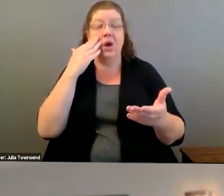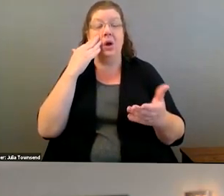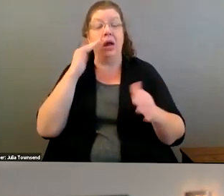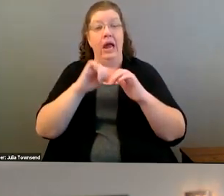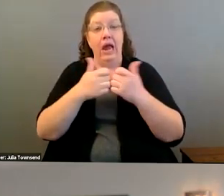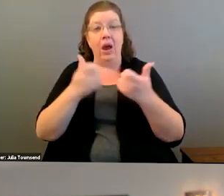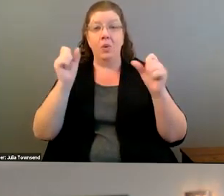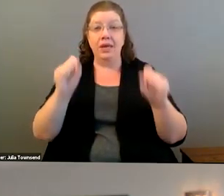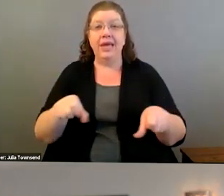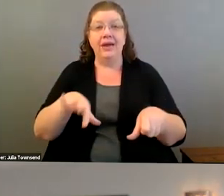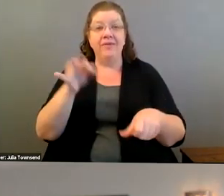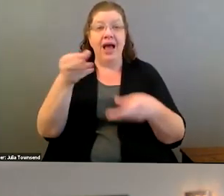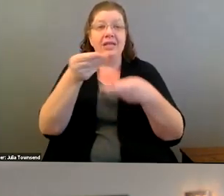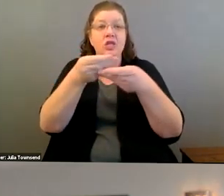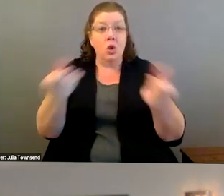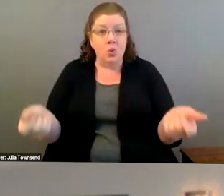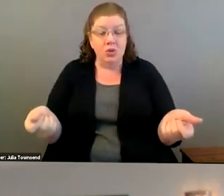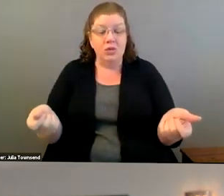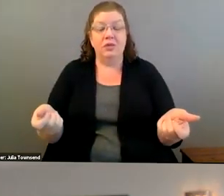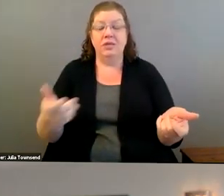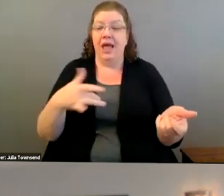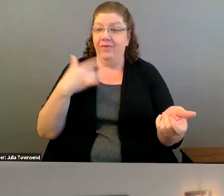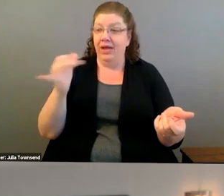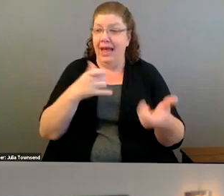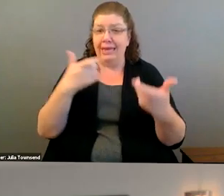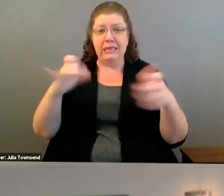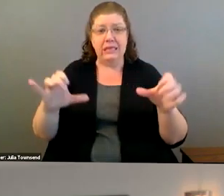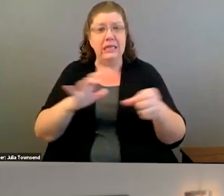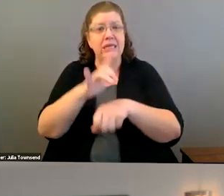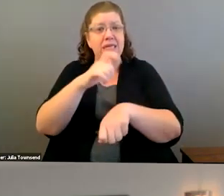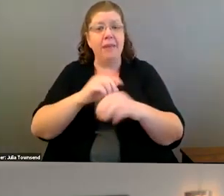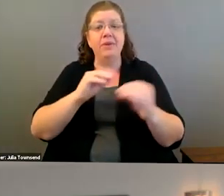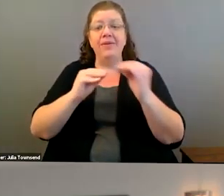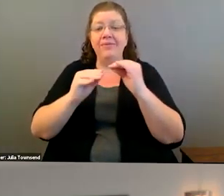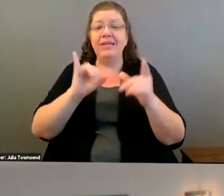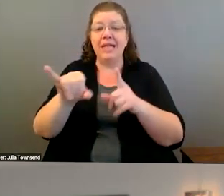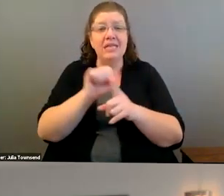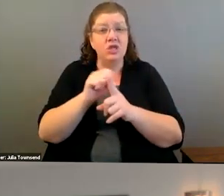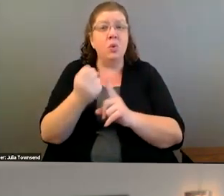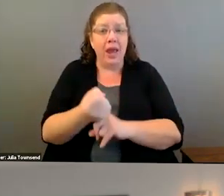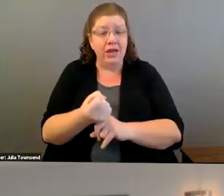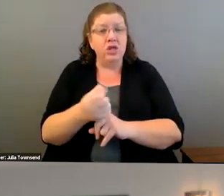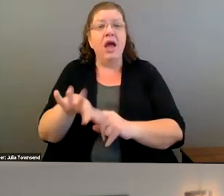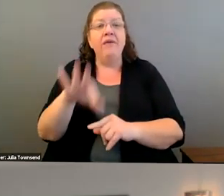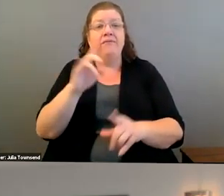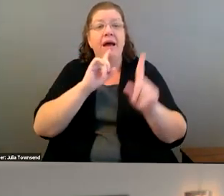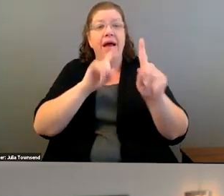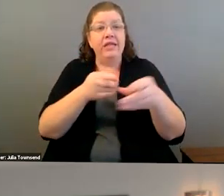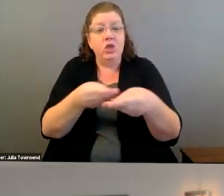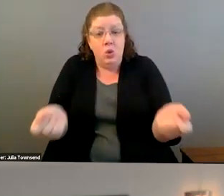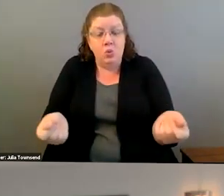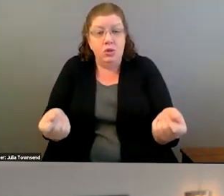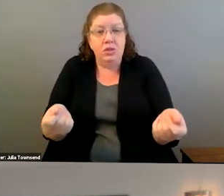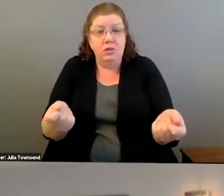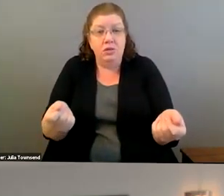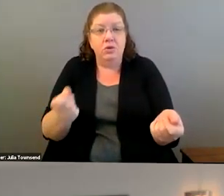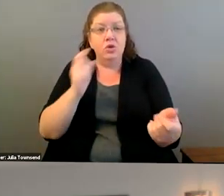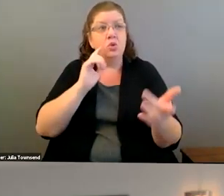de esto y cómo podemos encontrar soluciones siento que todavía hay tiempo para rectificar esta situación y encontrar soluciones